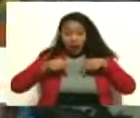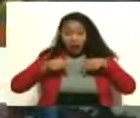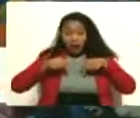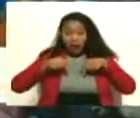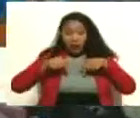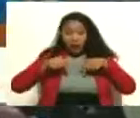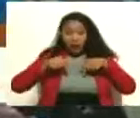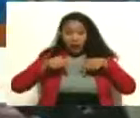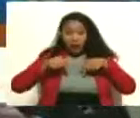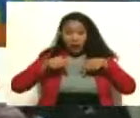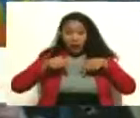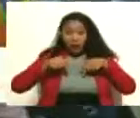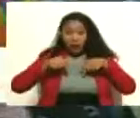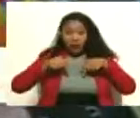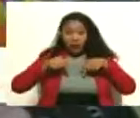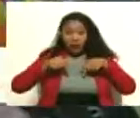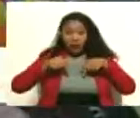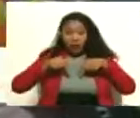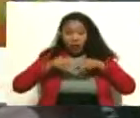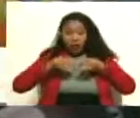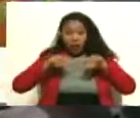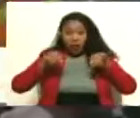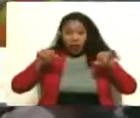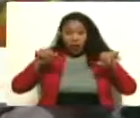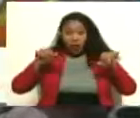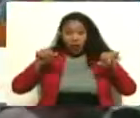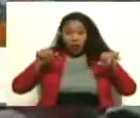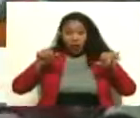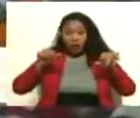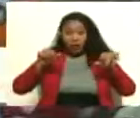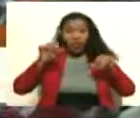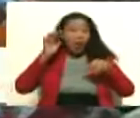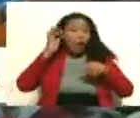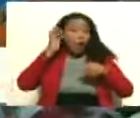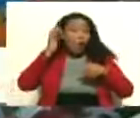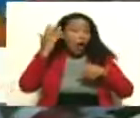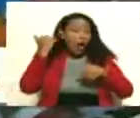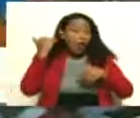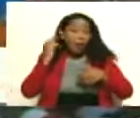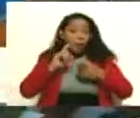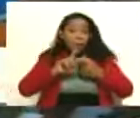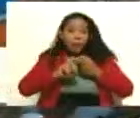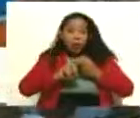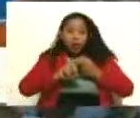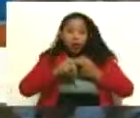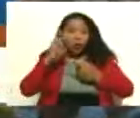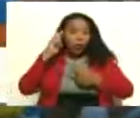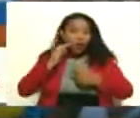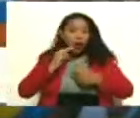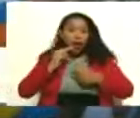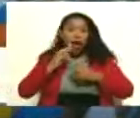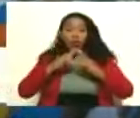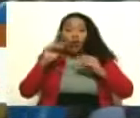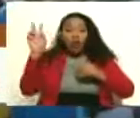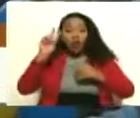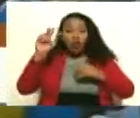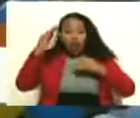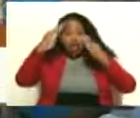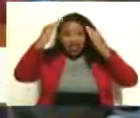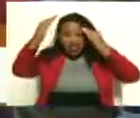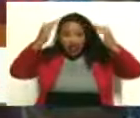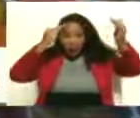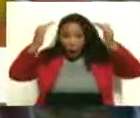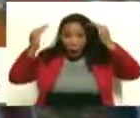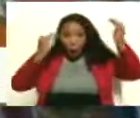desde la tierra de Luisa Cáceres de Arizmendi. Vamos a mandarle a toda Venezuela un saludo